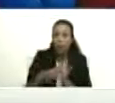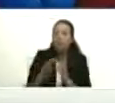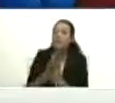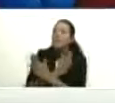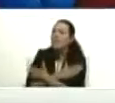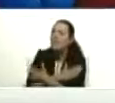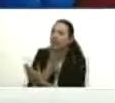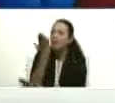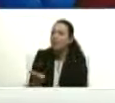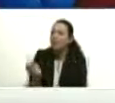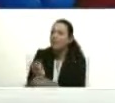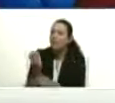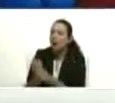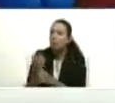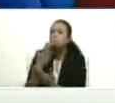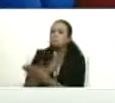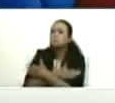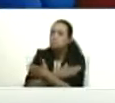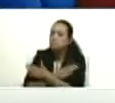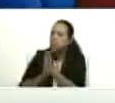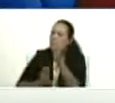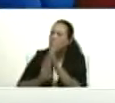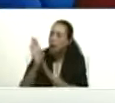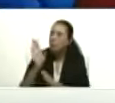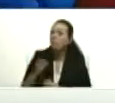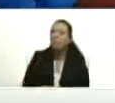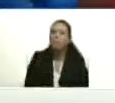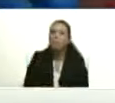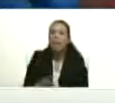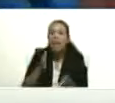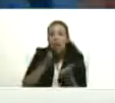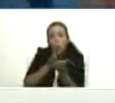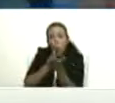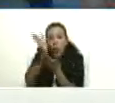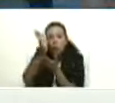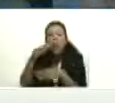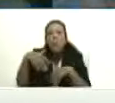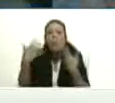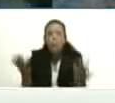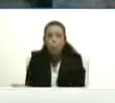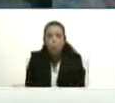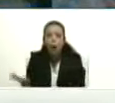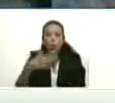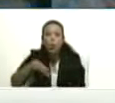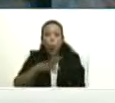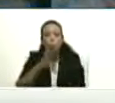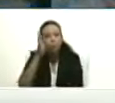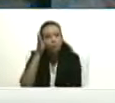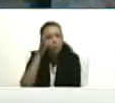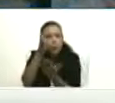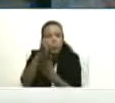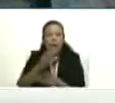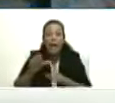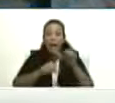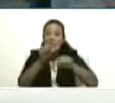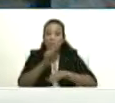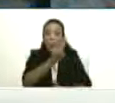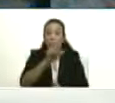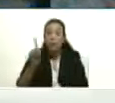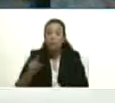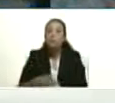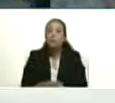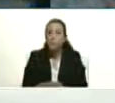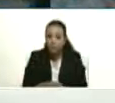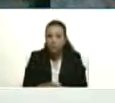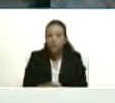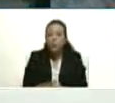felicito, la Cava, sigan adelante. El camino de Venezuela está en el horizonte del siglo XXI.